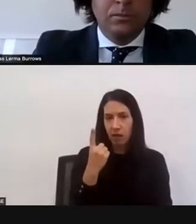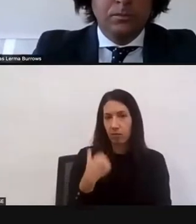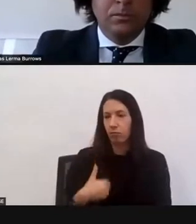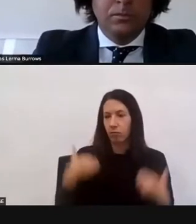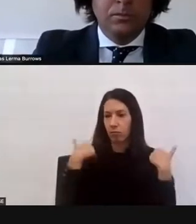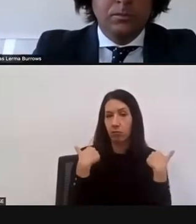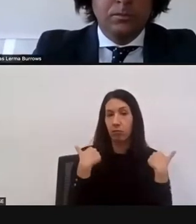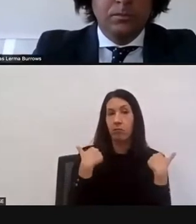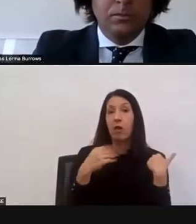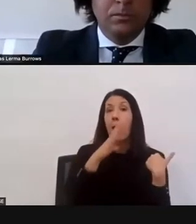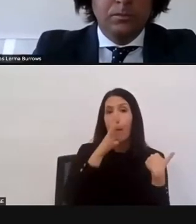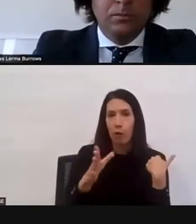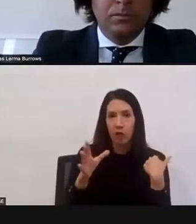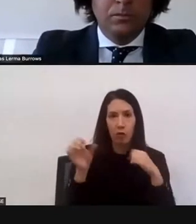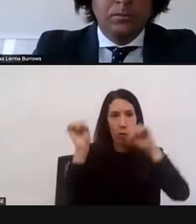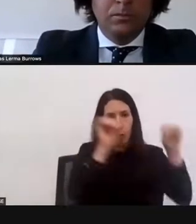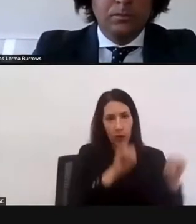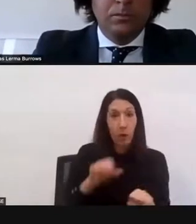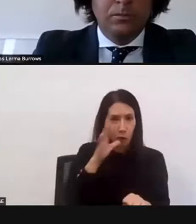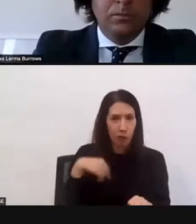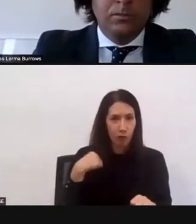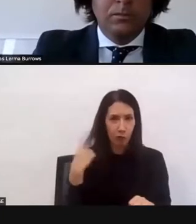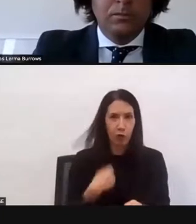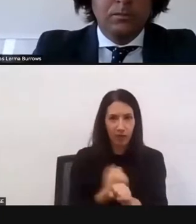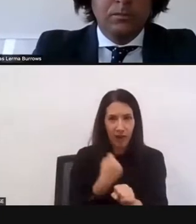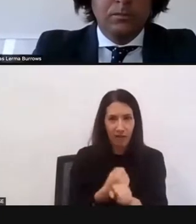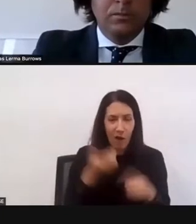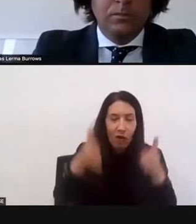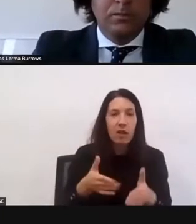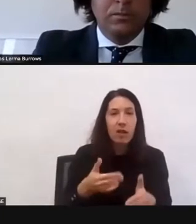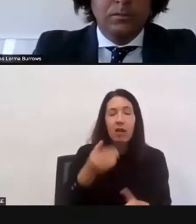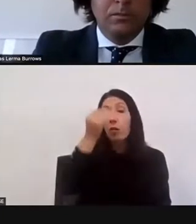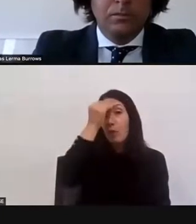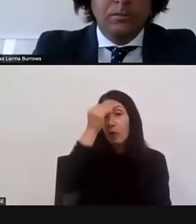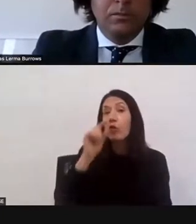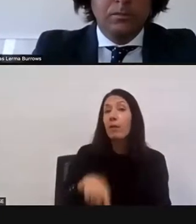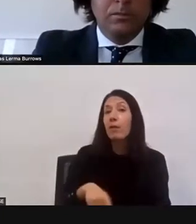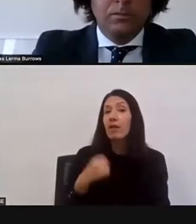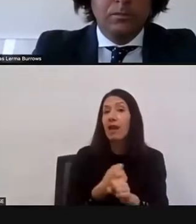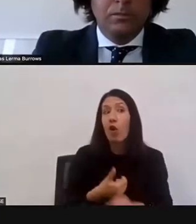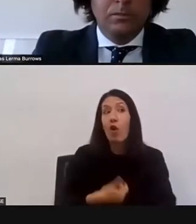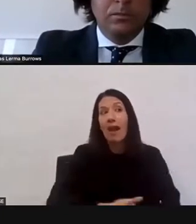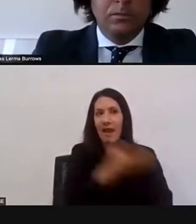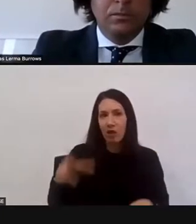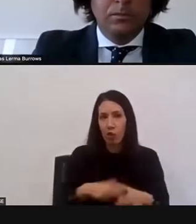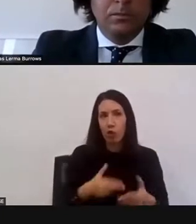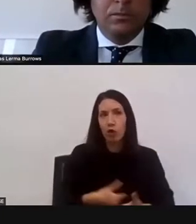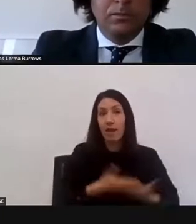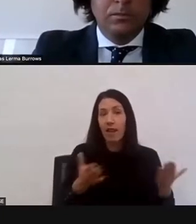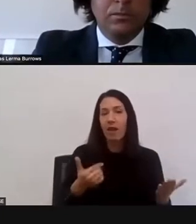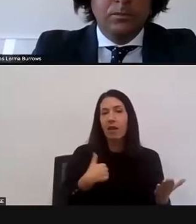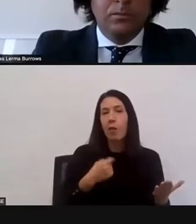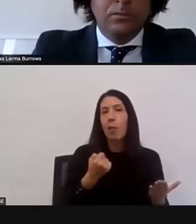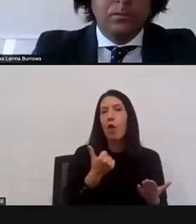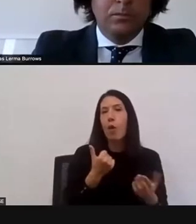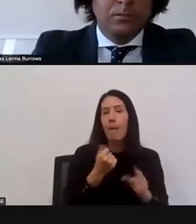por eso lo protegemos y por eso lo blindamos. Pero evidentemente yo creo que también es el trabajo del resto de la sociedad. Y esta es la pregunta un poco que quería